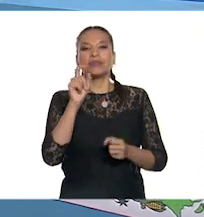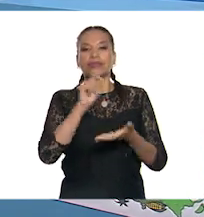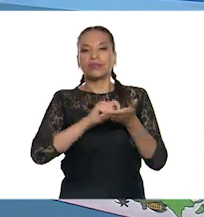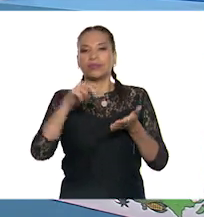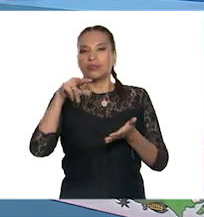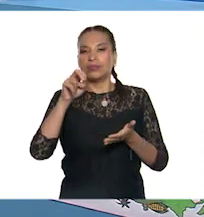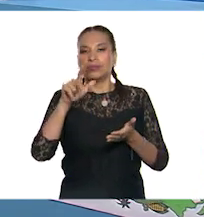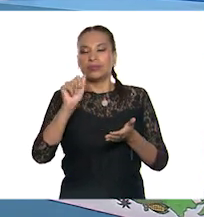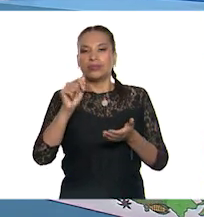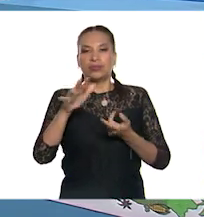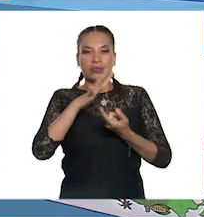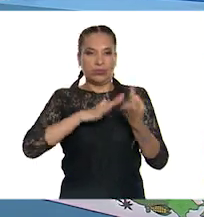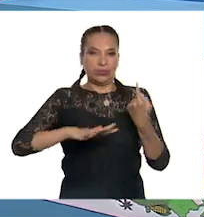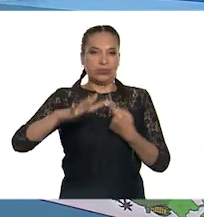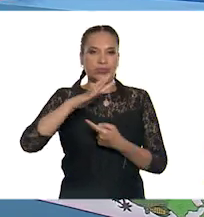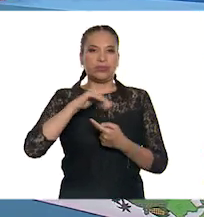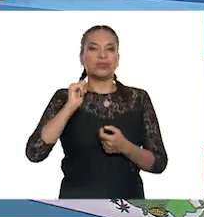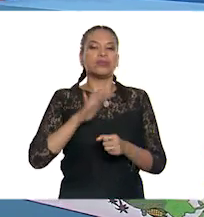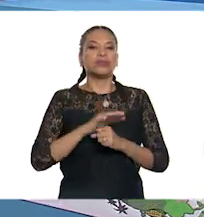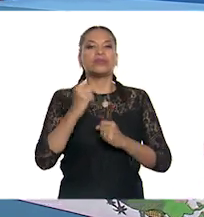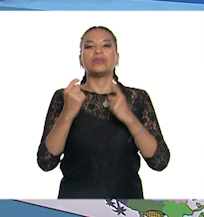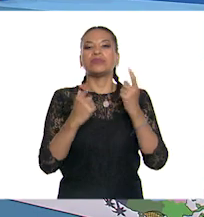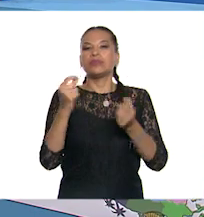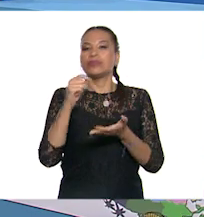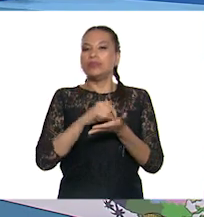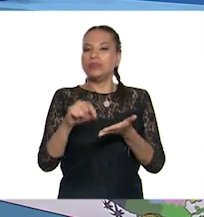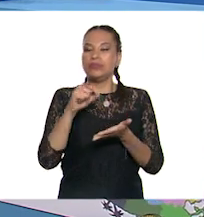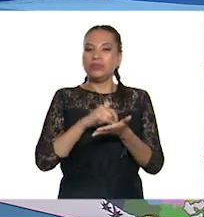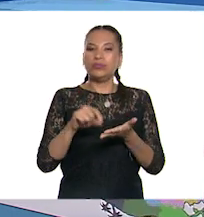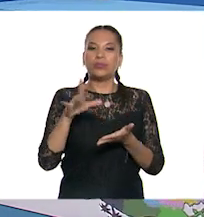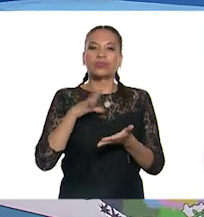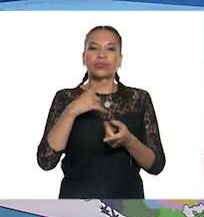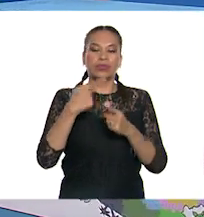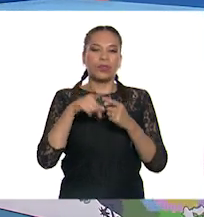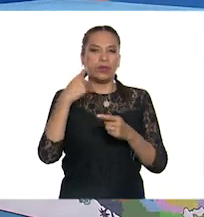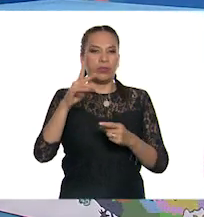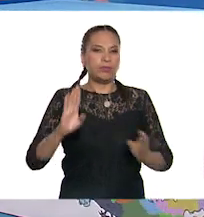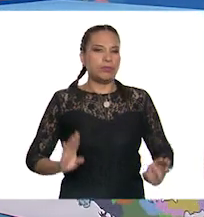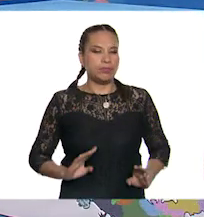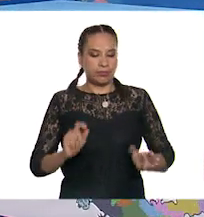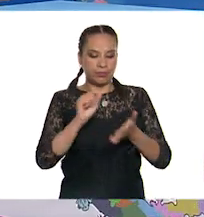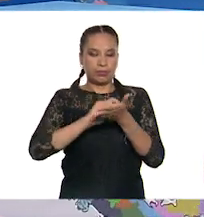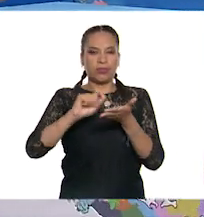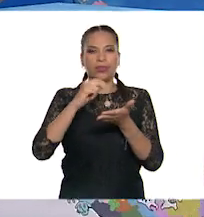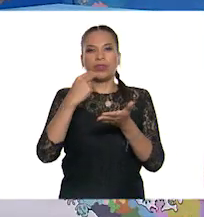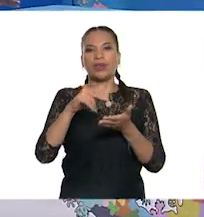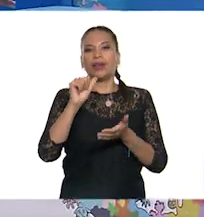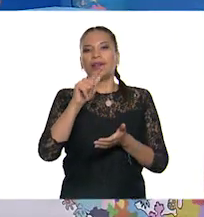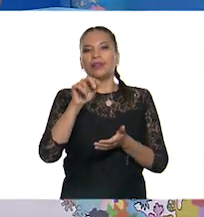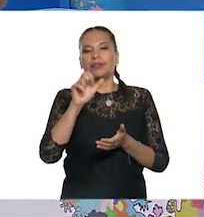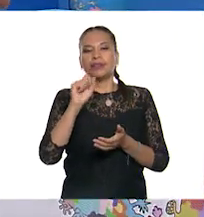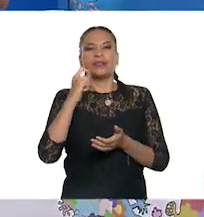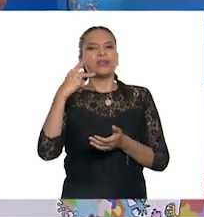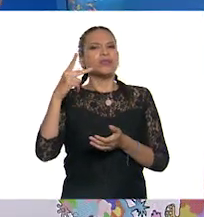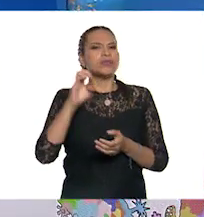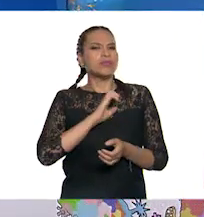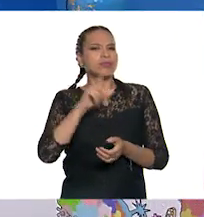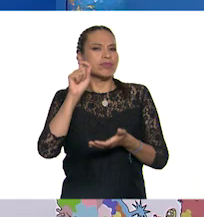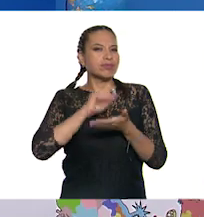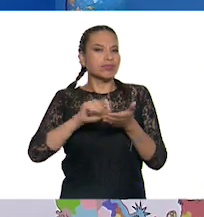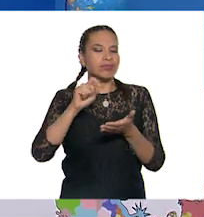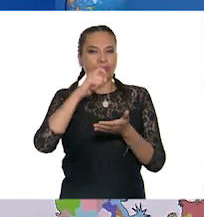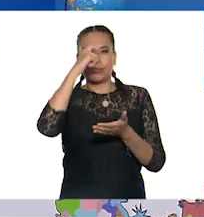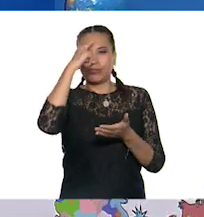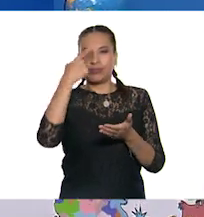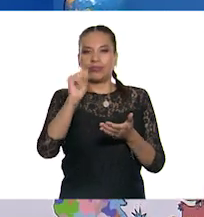novela surgida en un contexto en el que algunos escritores seguían una tendencia artística denominada por ciertos especialistas